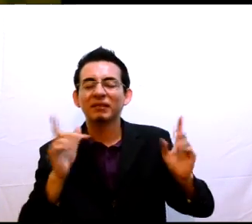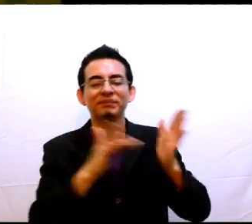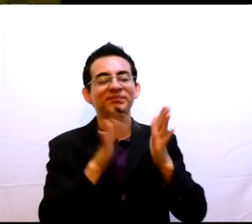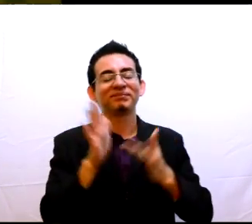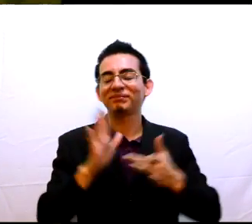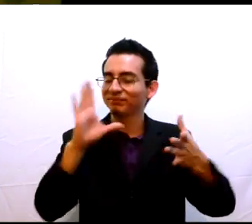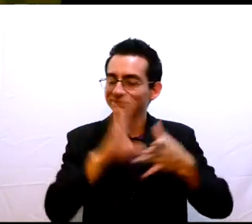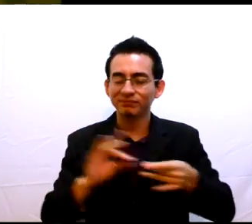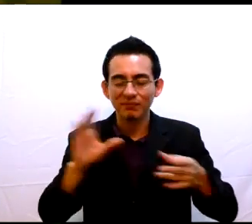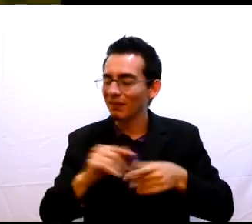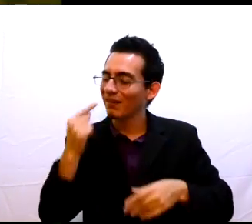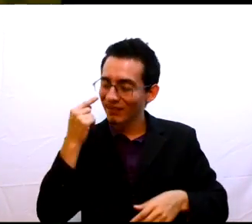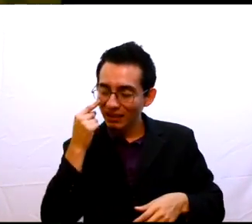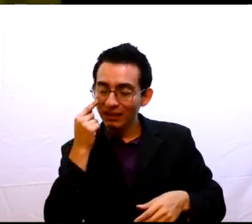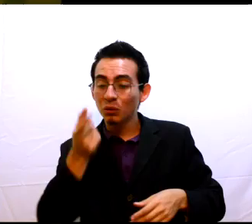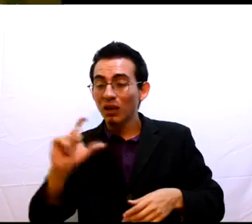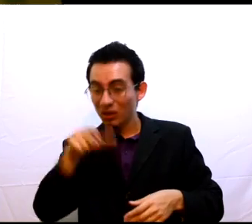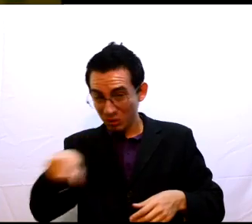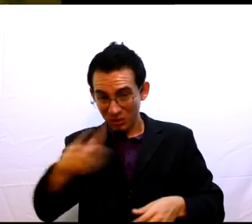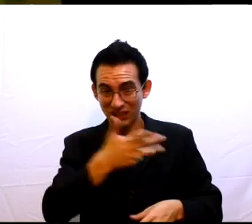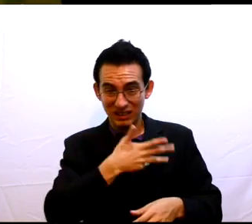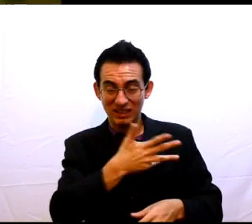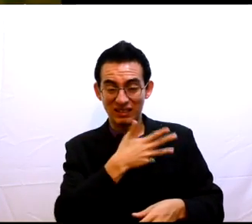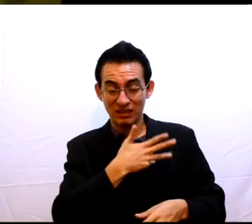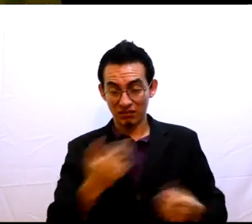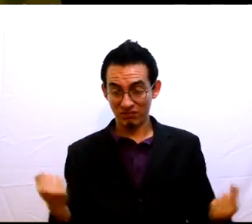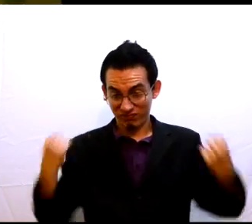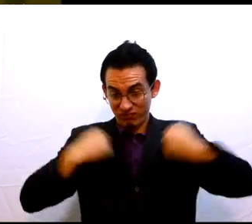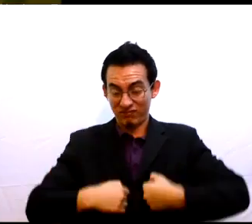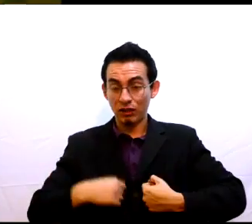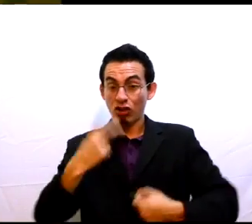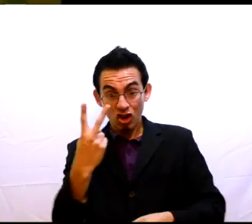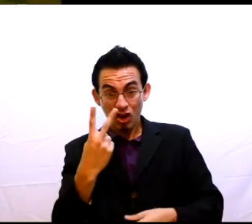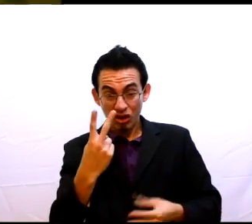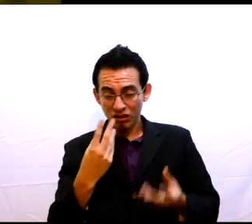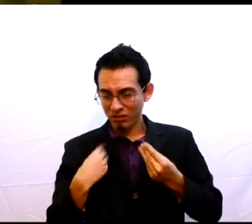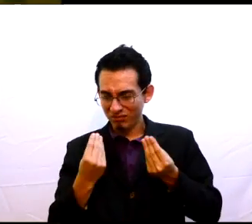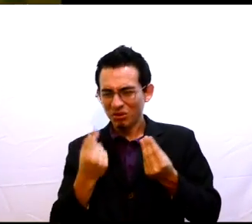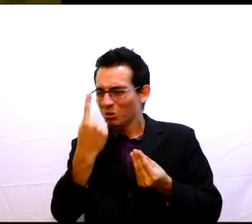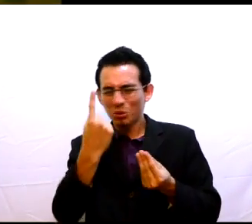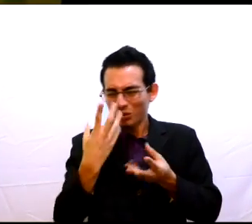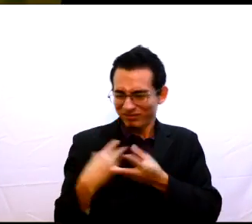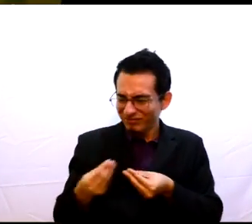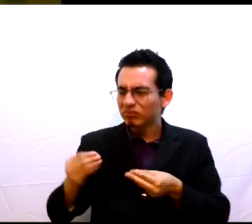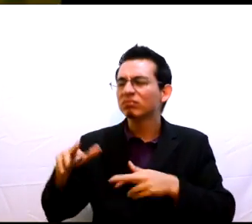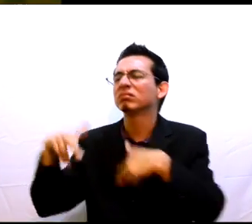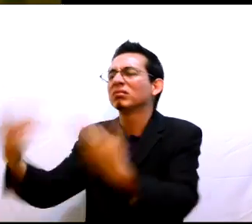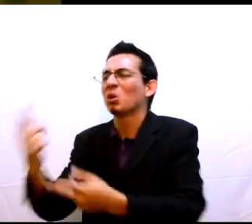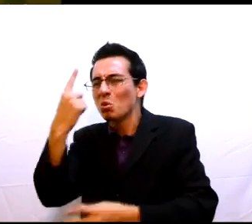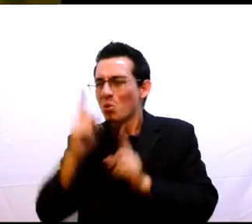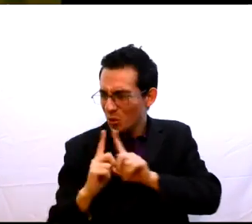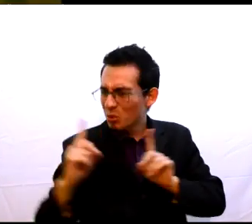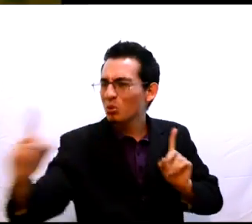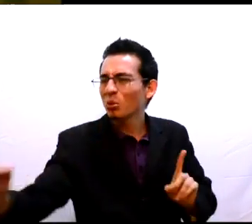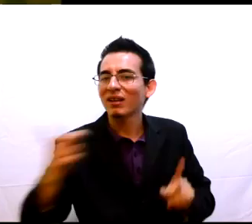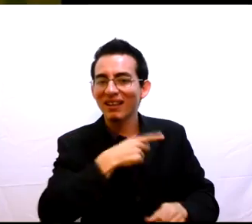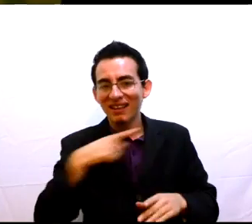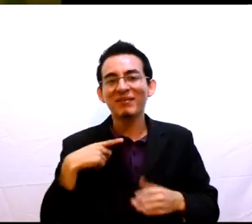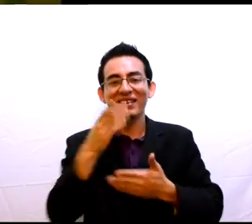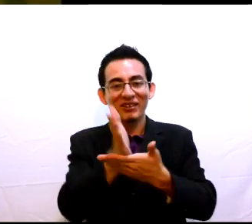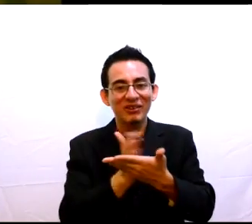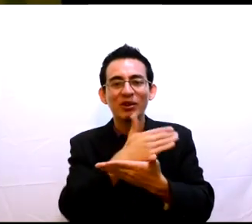jesús en lucas 311 el que tiene dos túnicas de al que no tiene ya está hablando de compartir